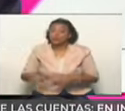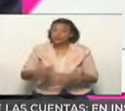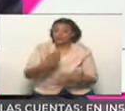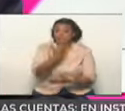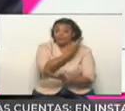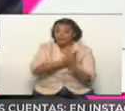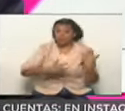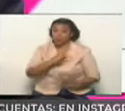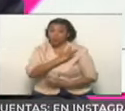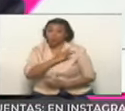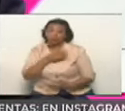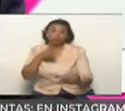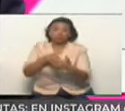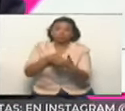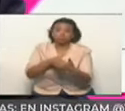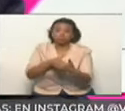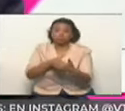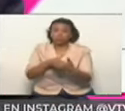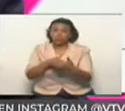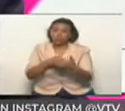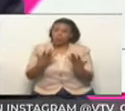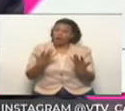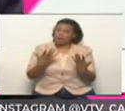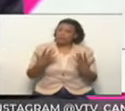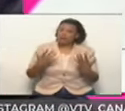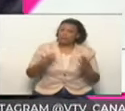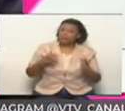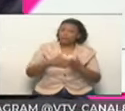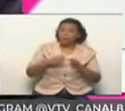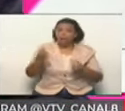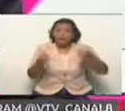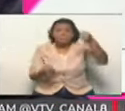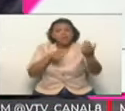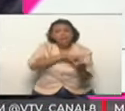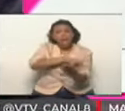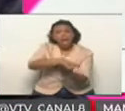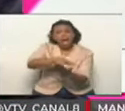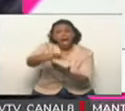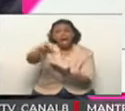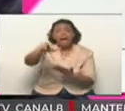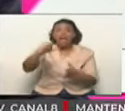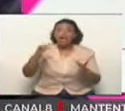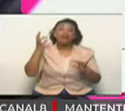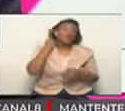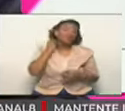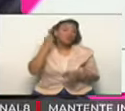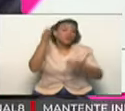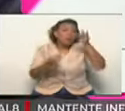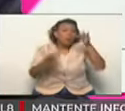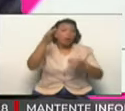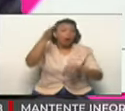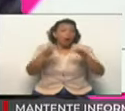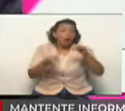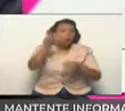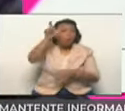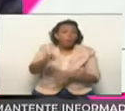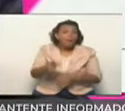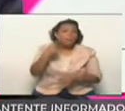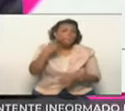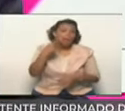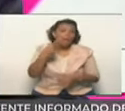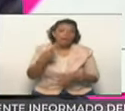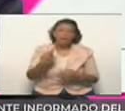después entonces ocurrió el viaje suyo y el fiscal considera que eso fue un